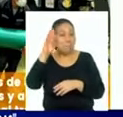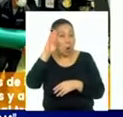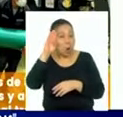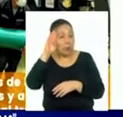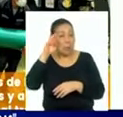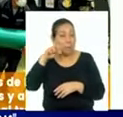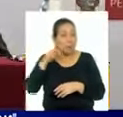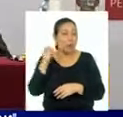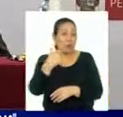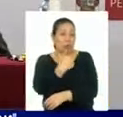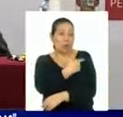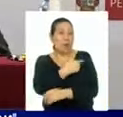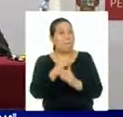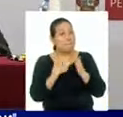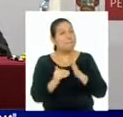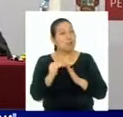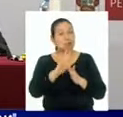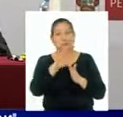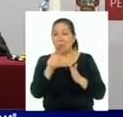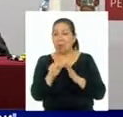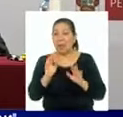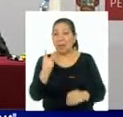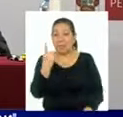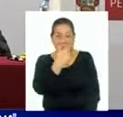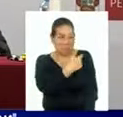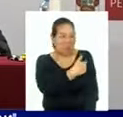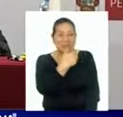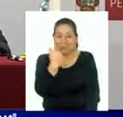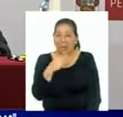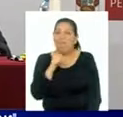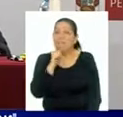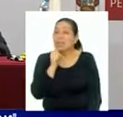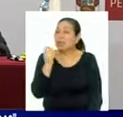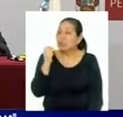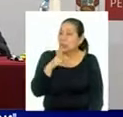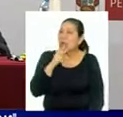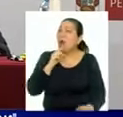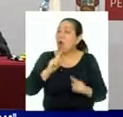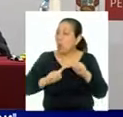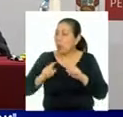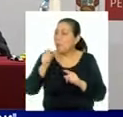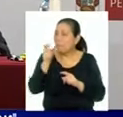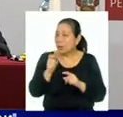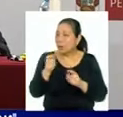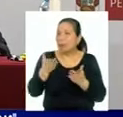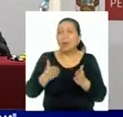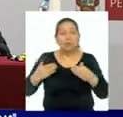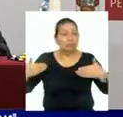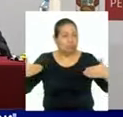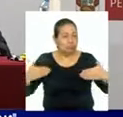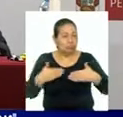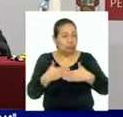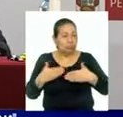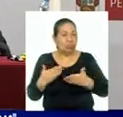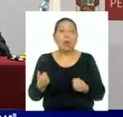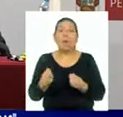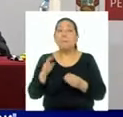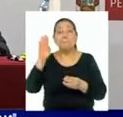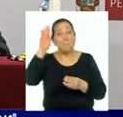con la segunda dosis, la mayoría, casi todos, ya tienen la primera dosis, y las unidades de la Policía Nacional del Perú de carreteras y aérea